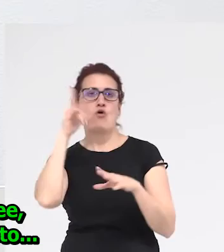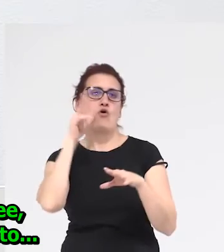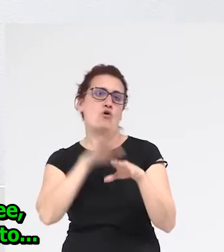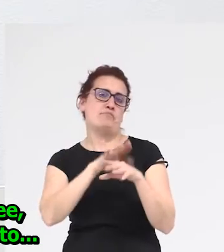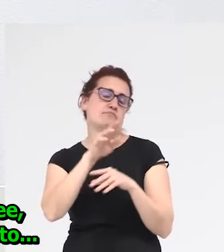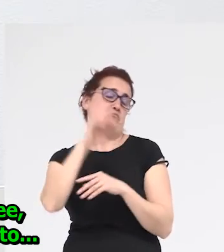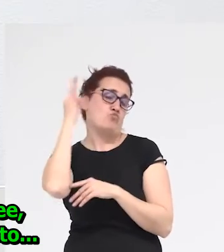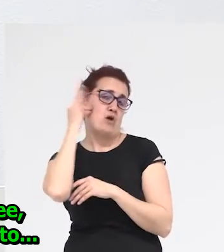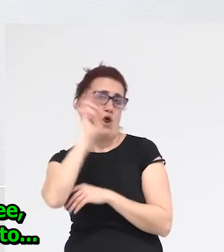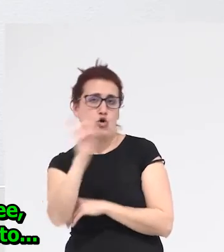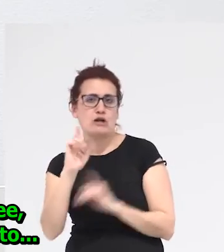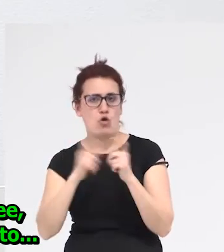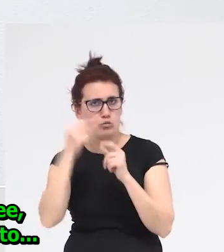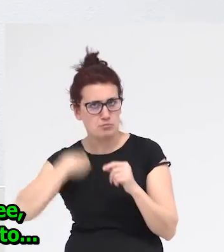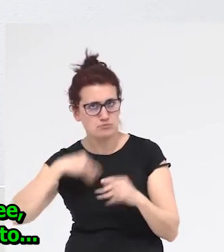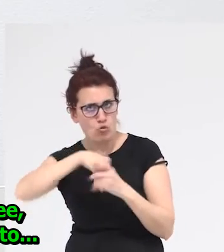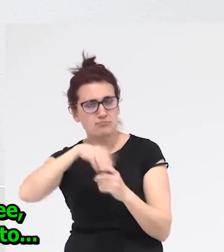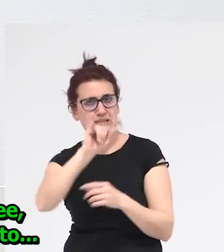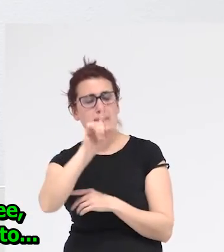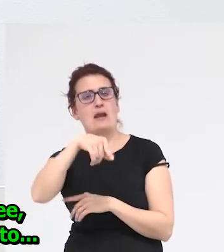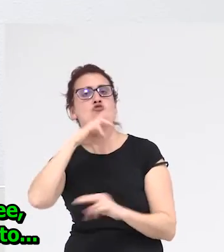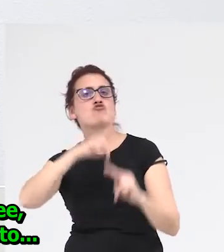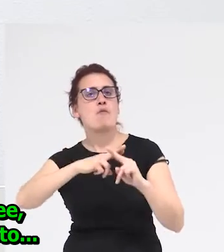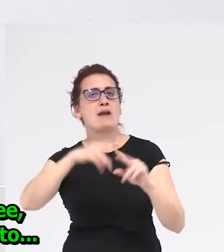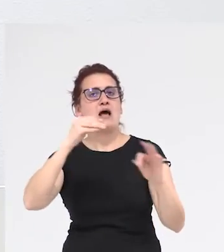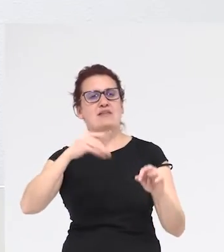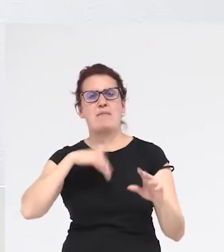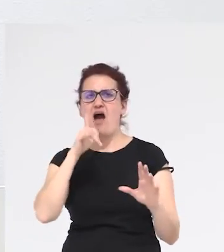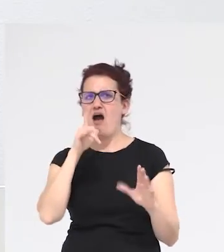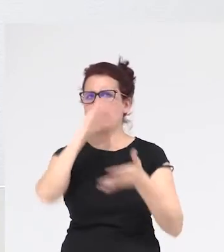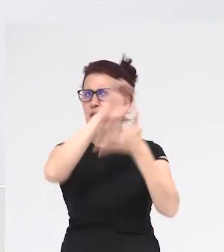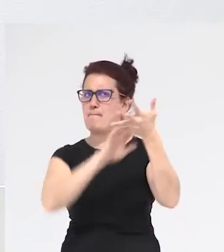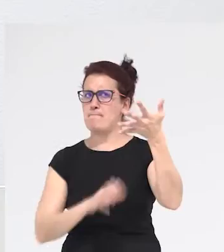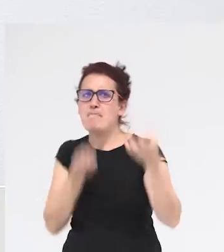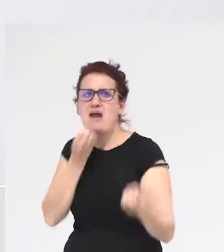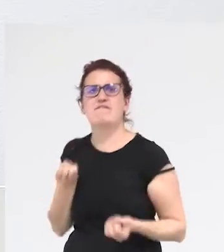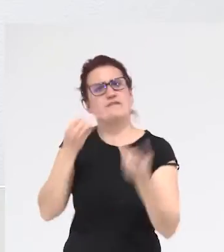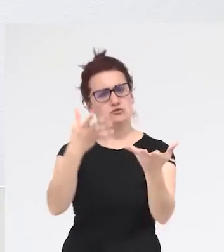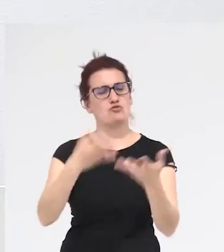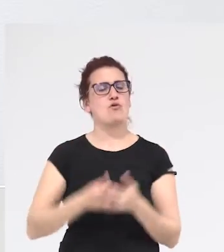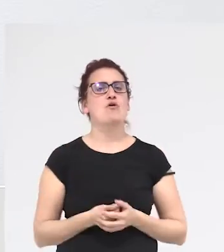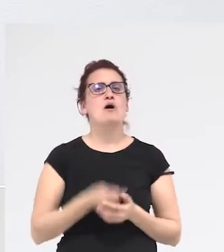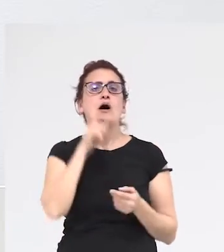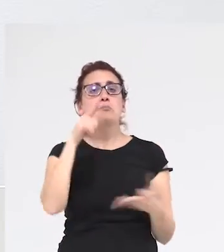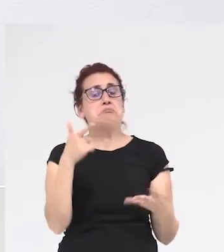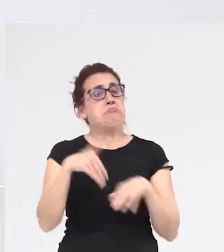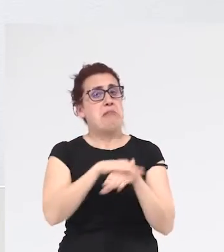todo, que lo nombra en forma de manifiesto. Entonces,